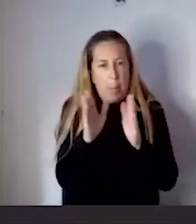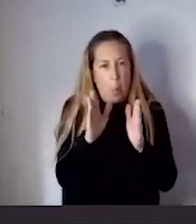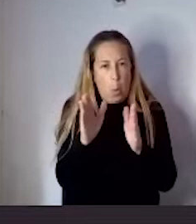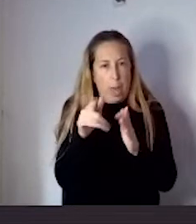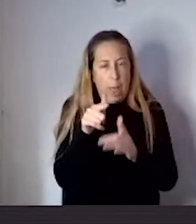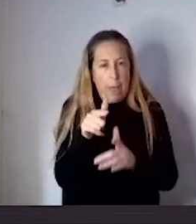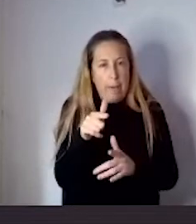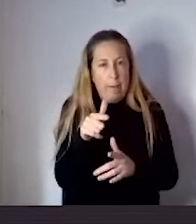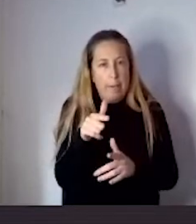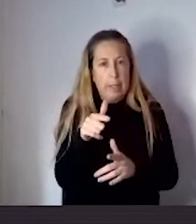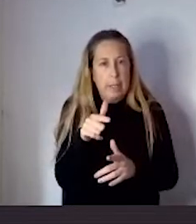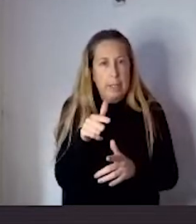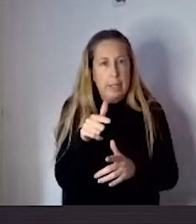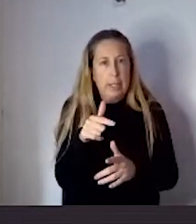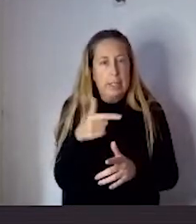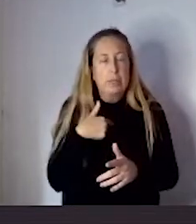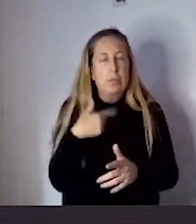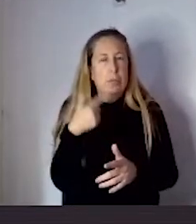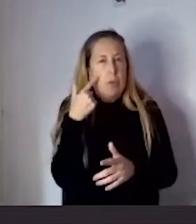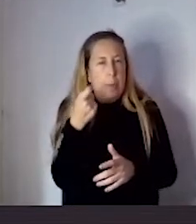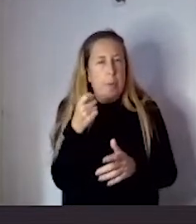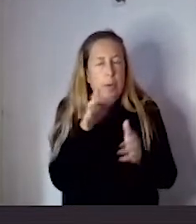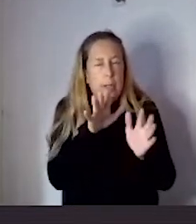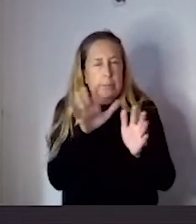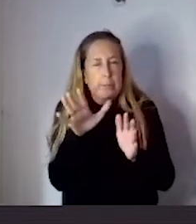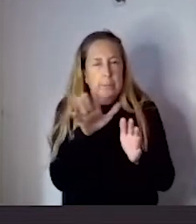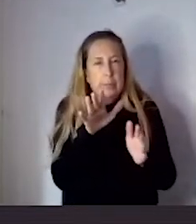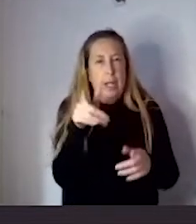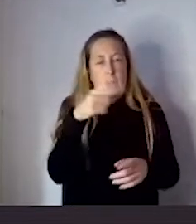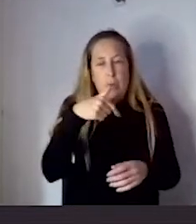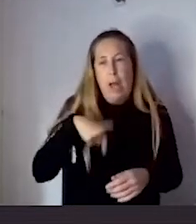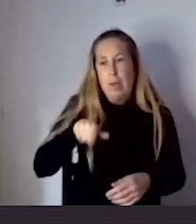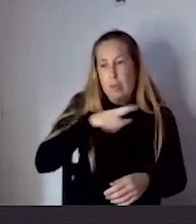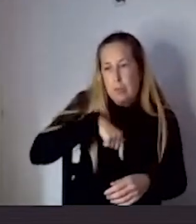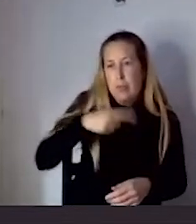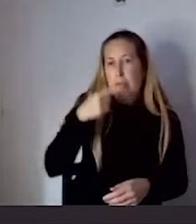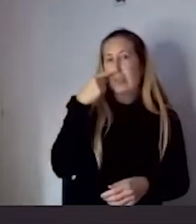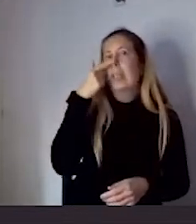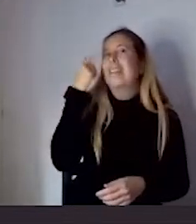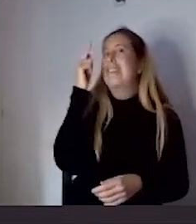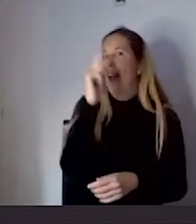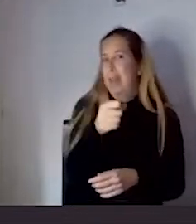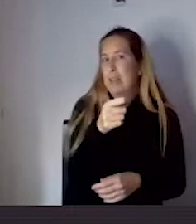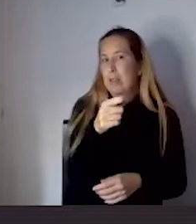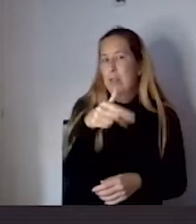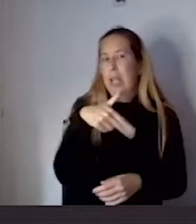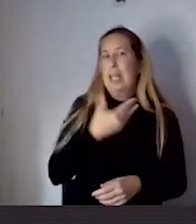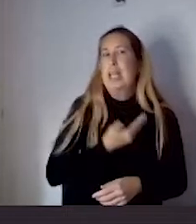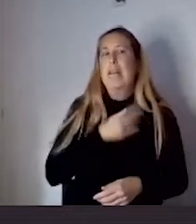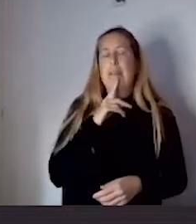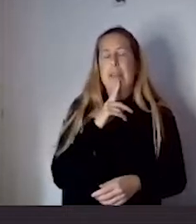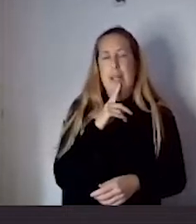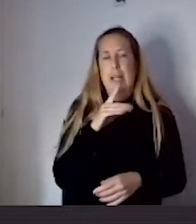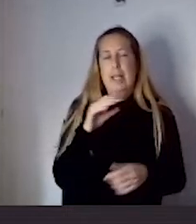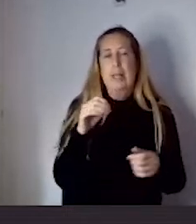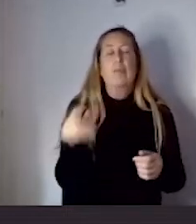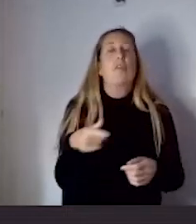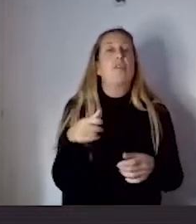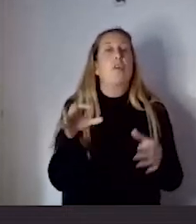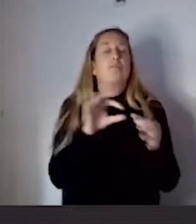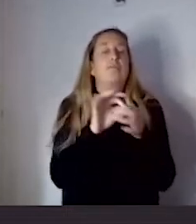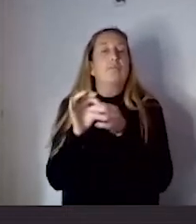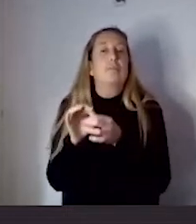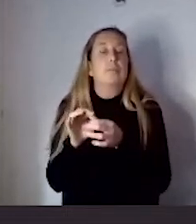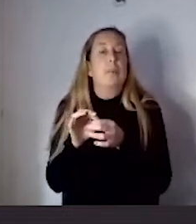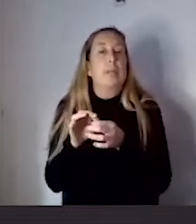de movimiento estos son los el estrés que nos interesan a nosotros hemos combinado el arte con la neurociencia y con la tecnología